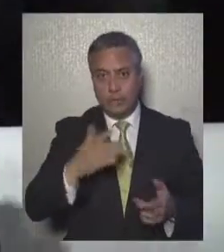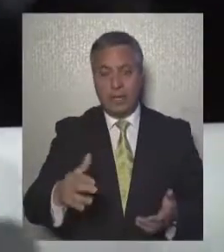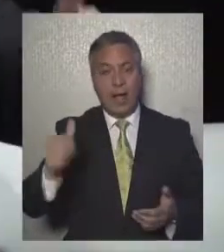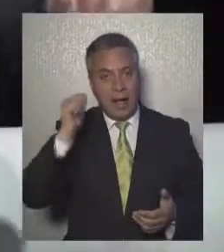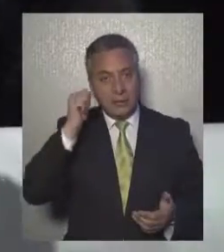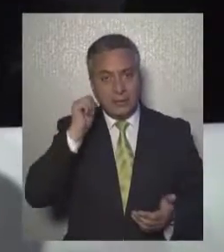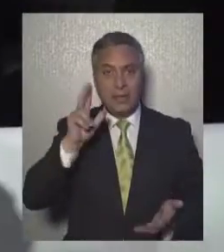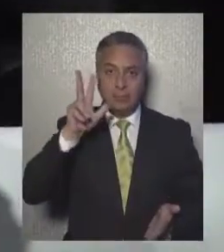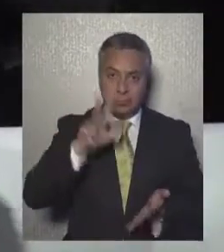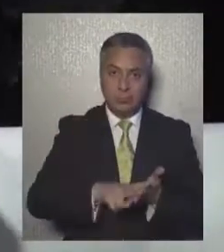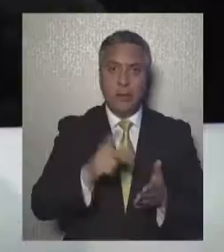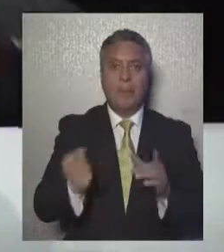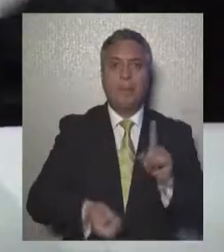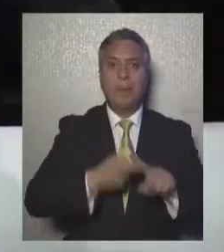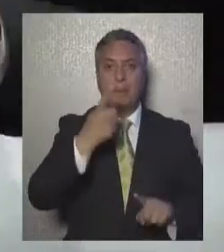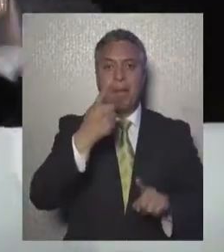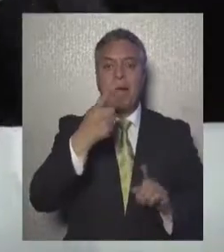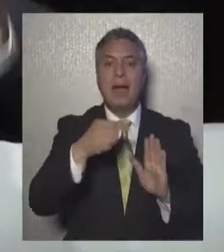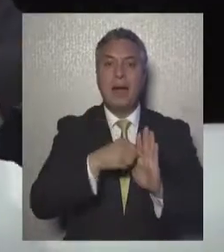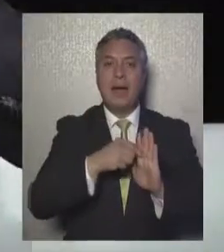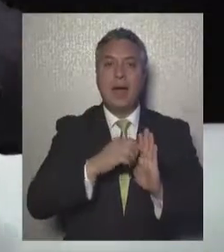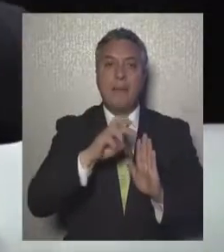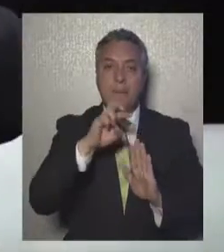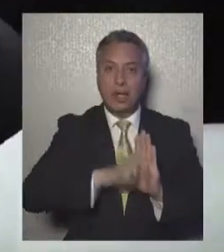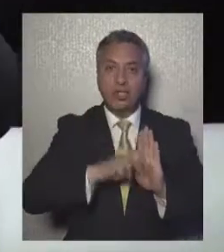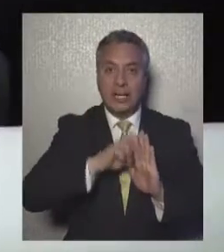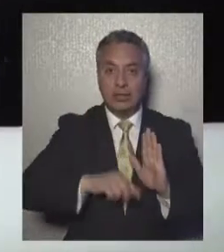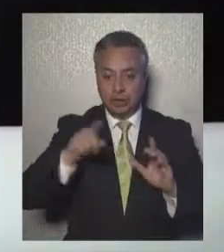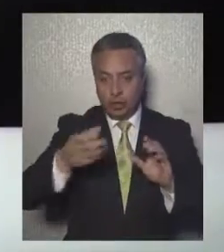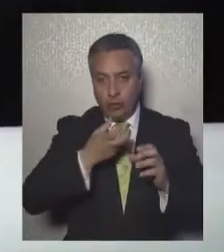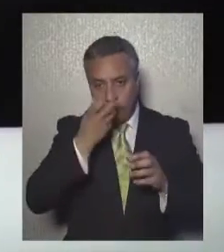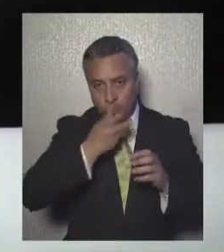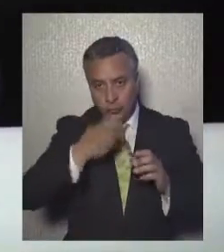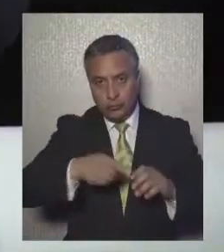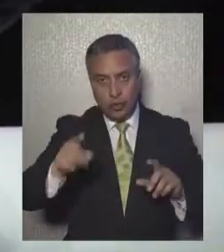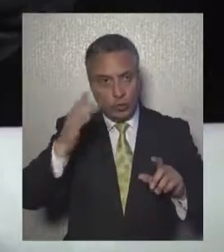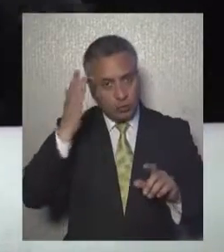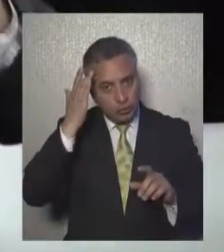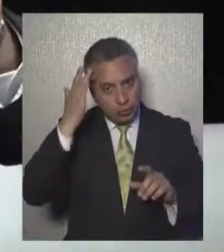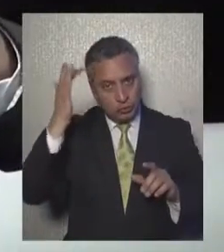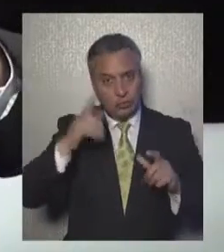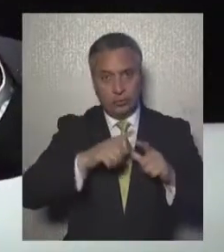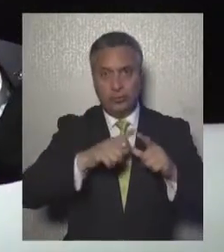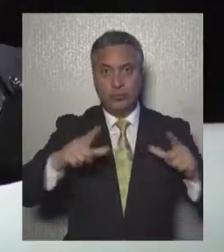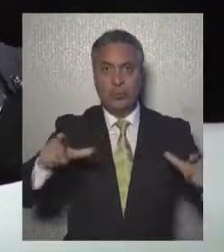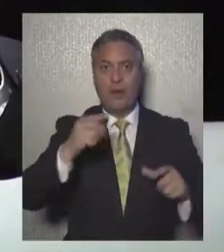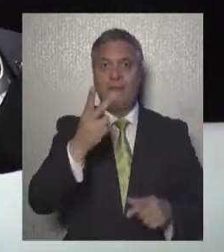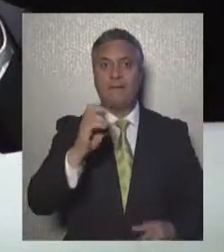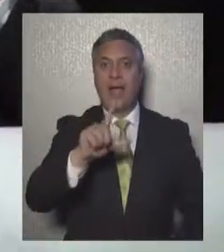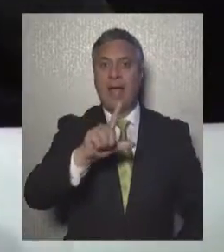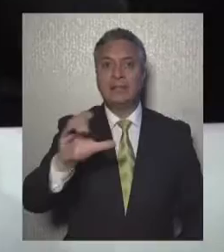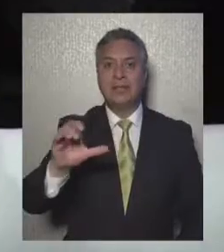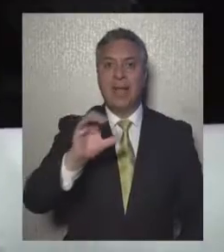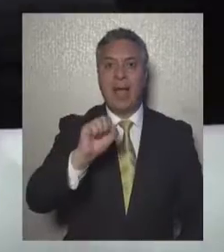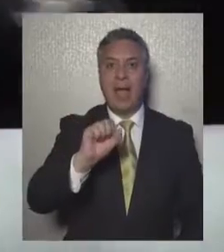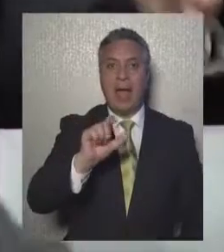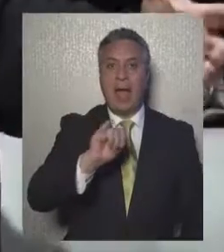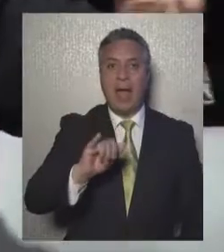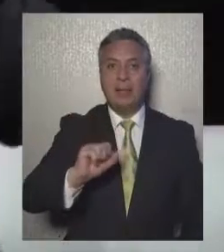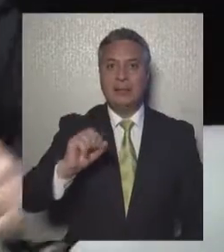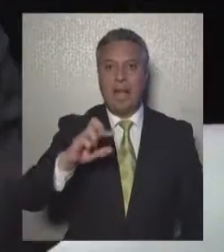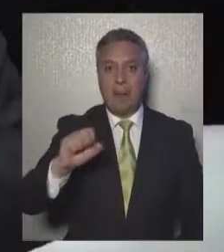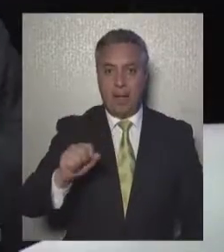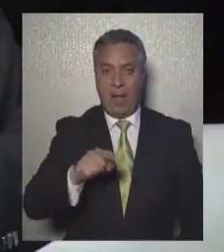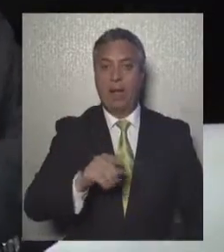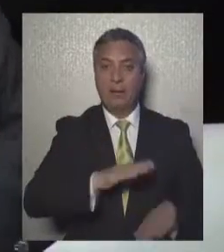primer proyecto de fruticultura solar inteligente en el Valle de Azapa, que nos va a